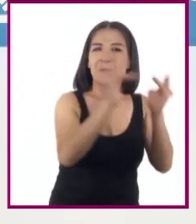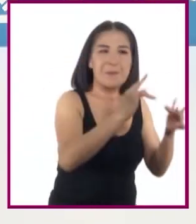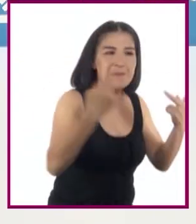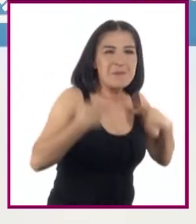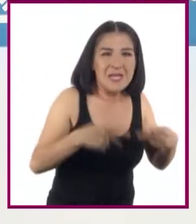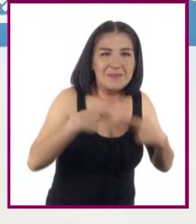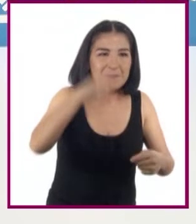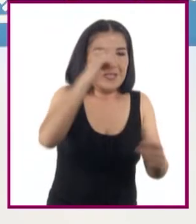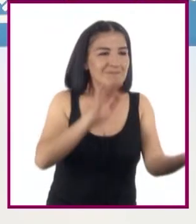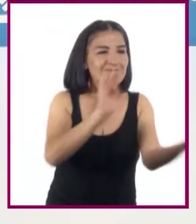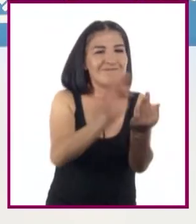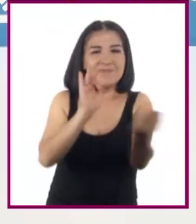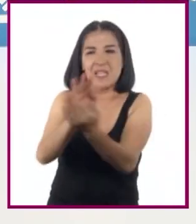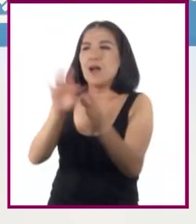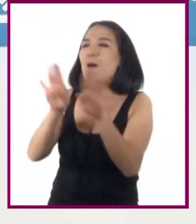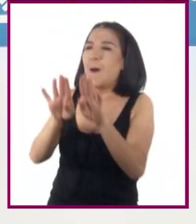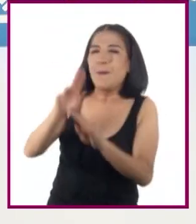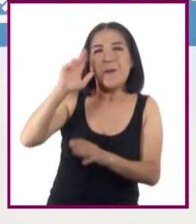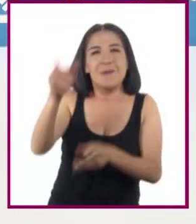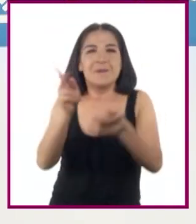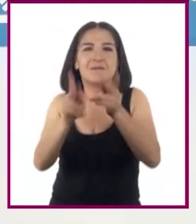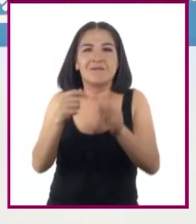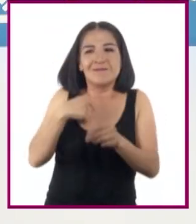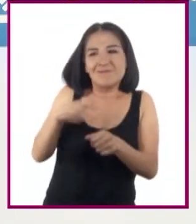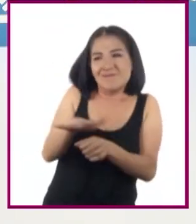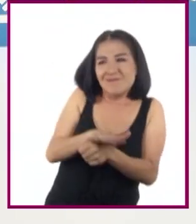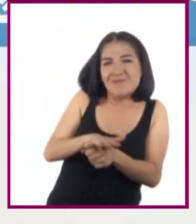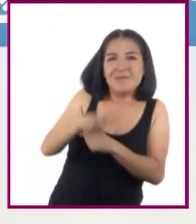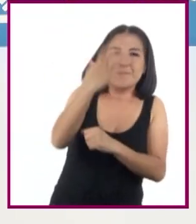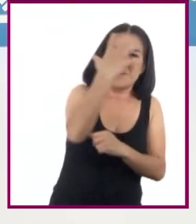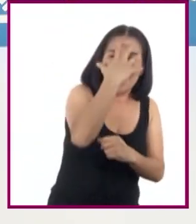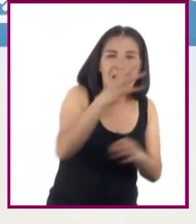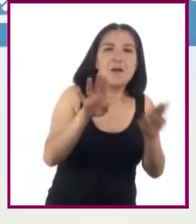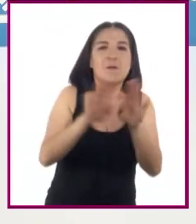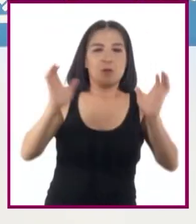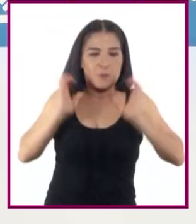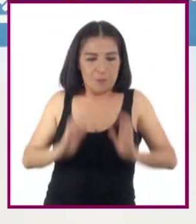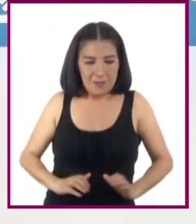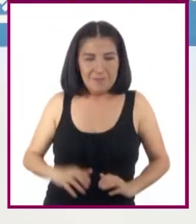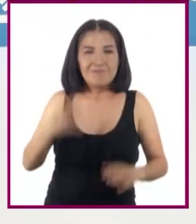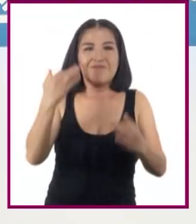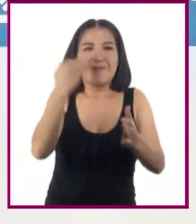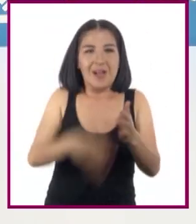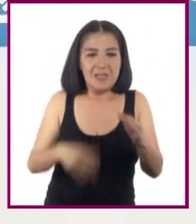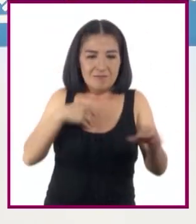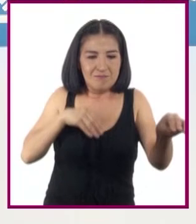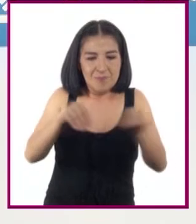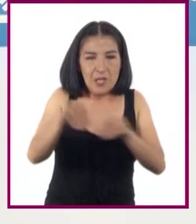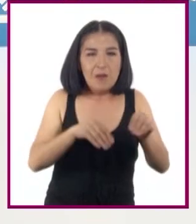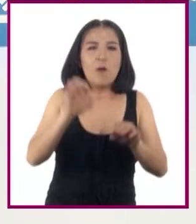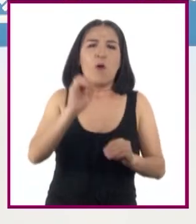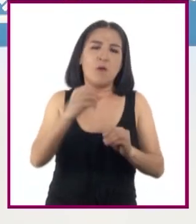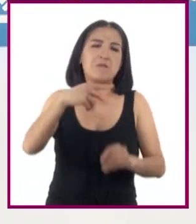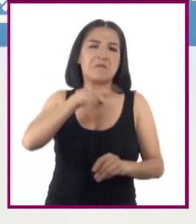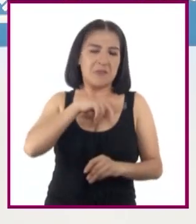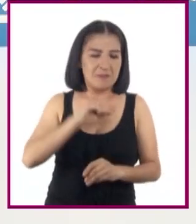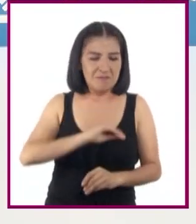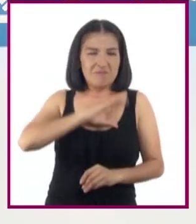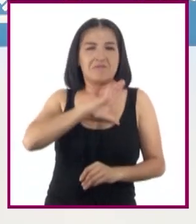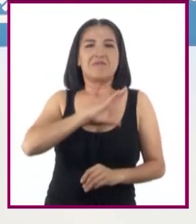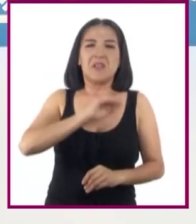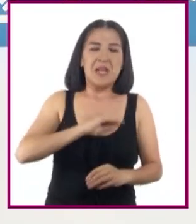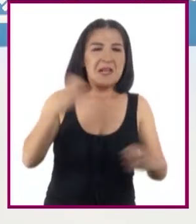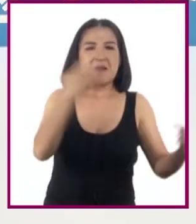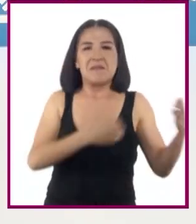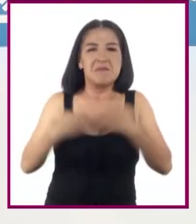les rodean, si presentan problemas en el funcionamiento de su cuerpo, en el manejo de sus emociones o la